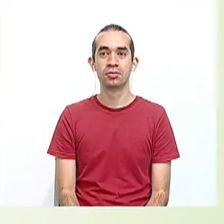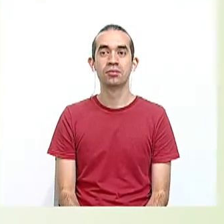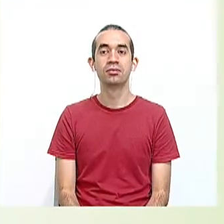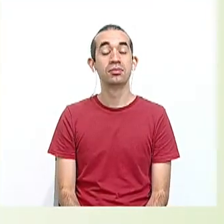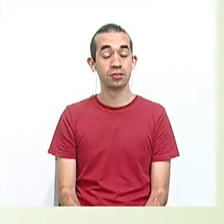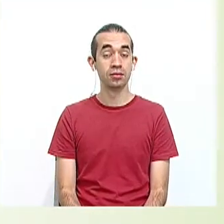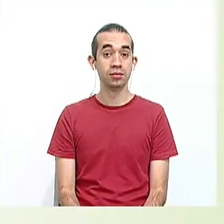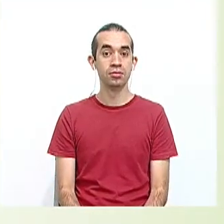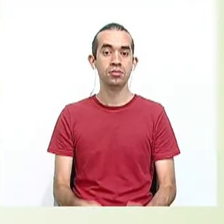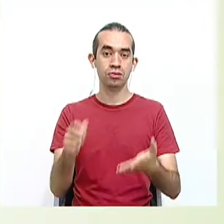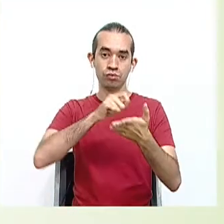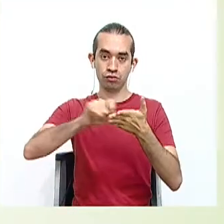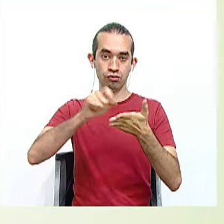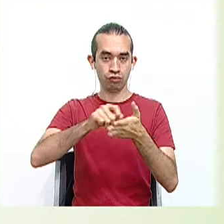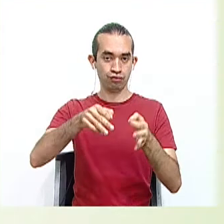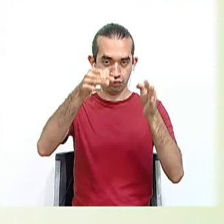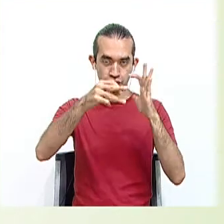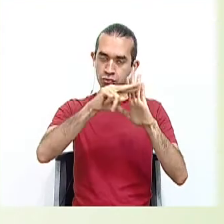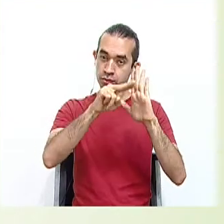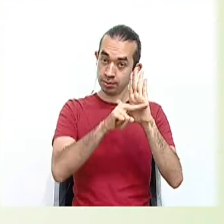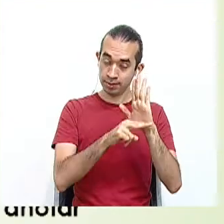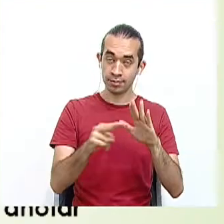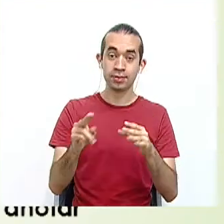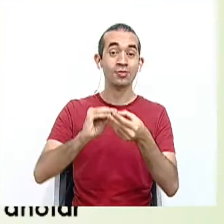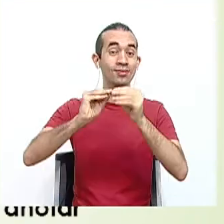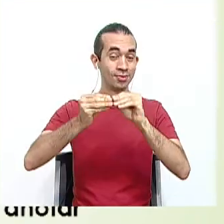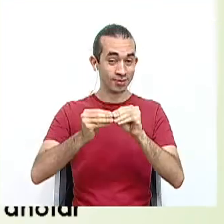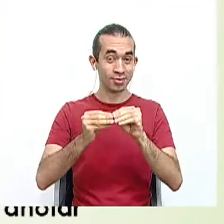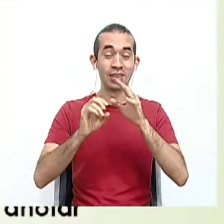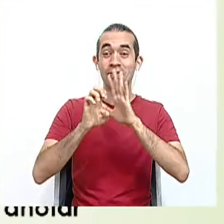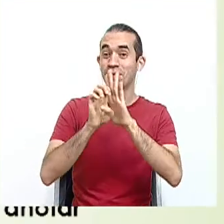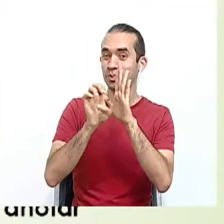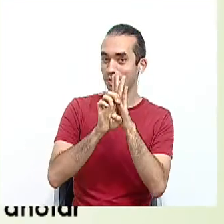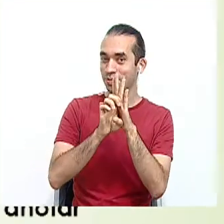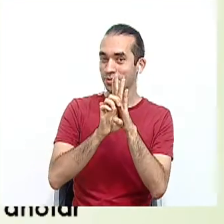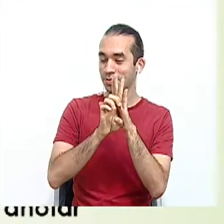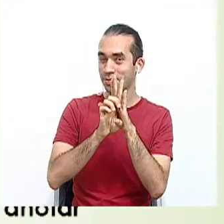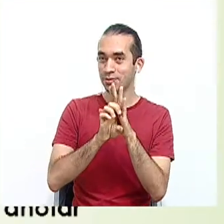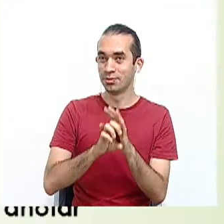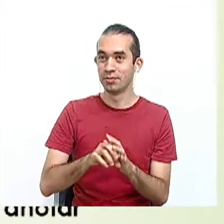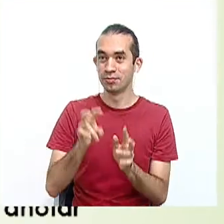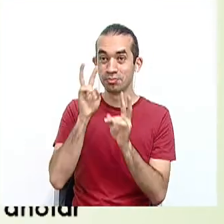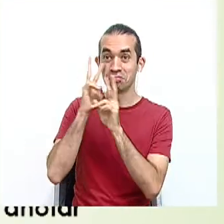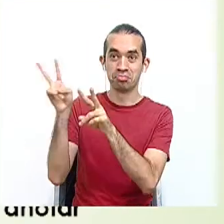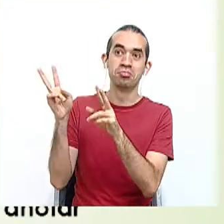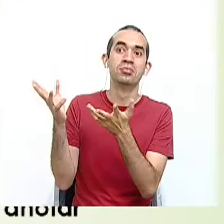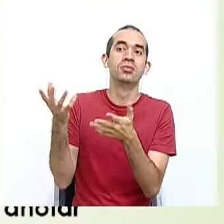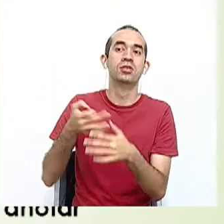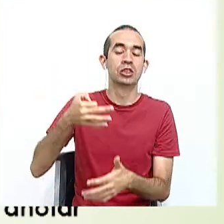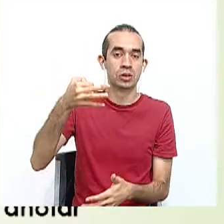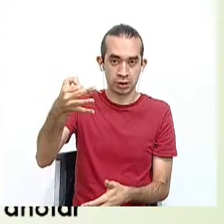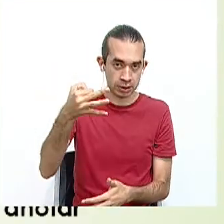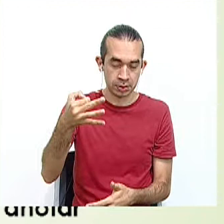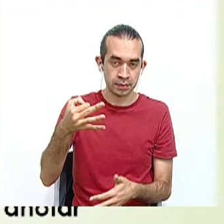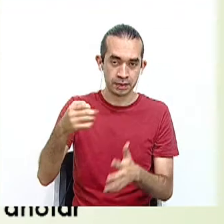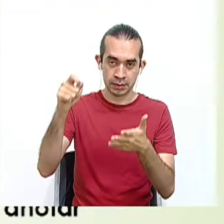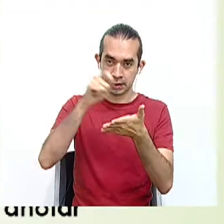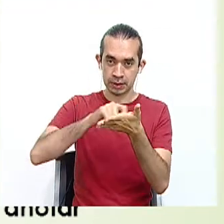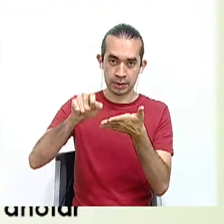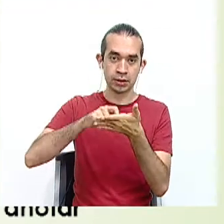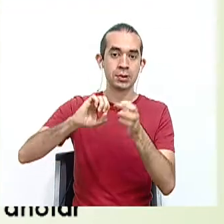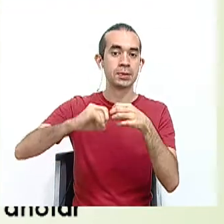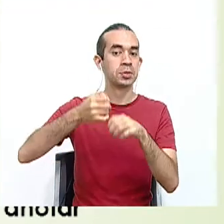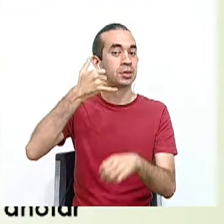Tenemos la escritura normativa de expresiones numéricas. Por ejemplo, en situaciones cotidianas como escribir nuestro